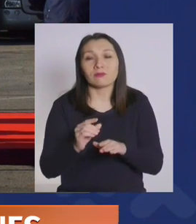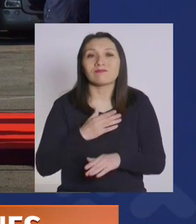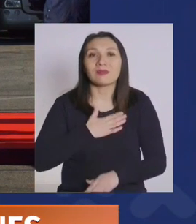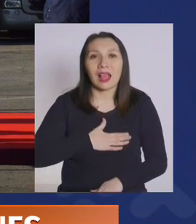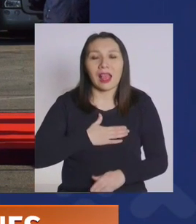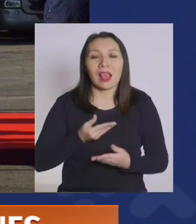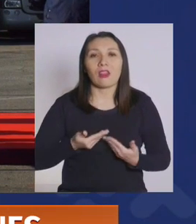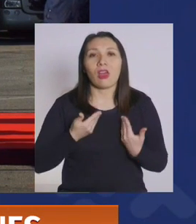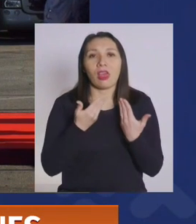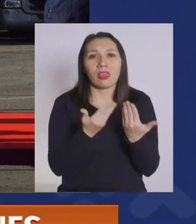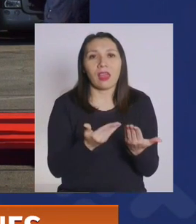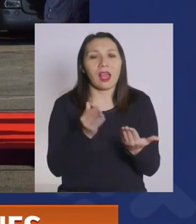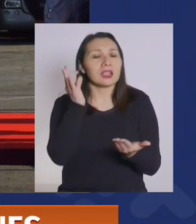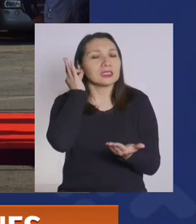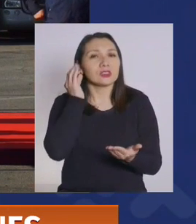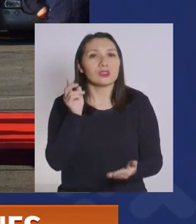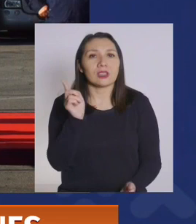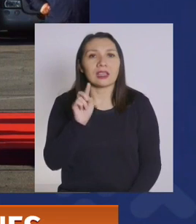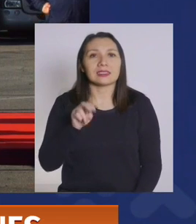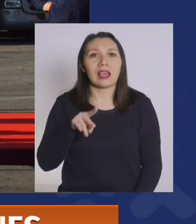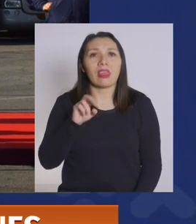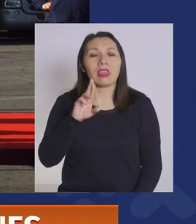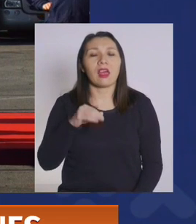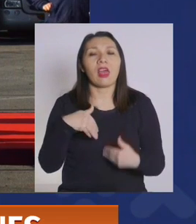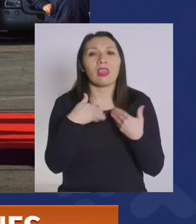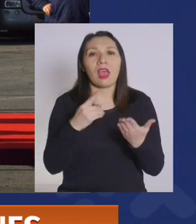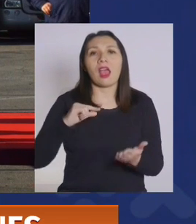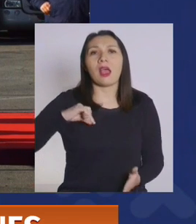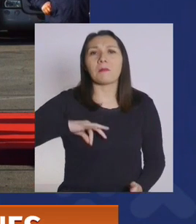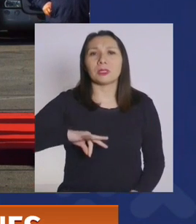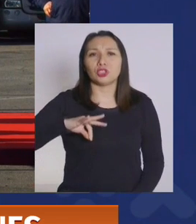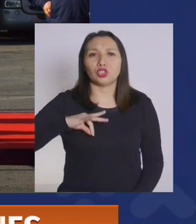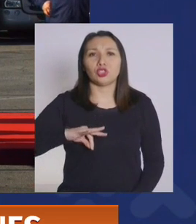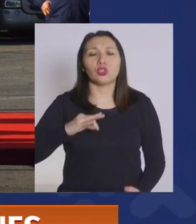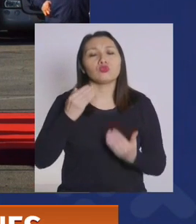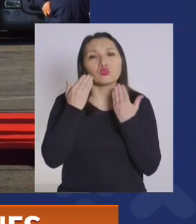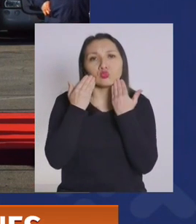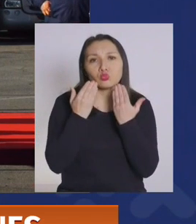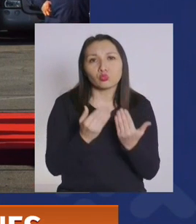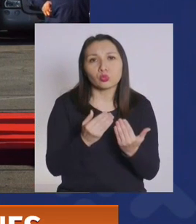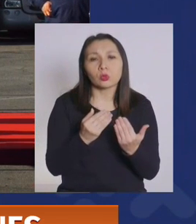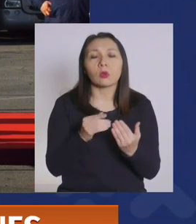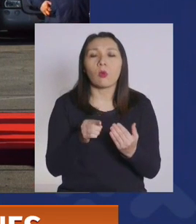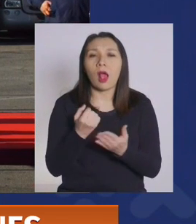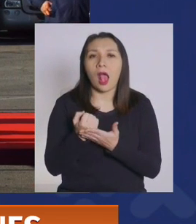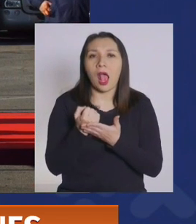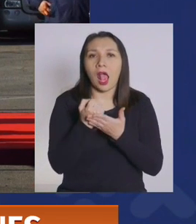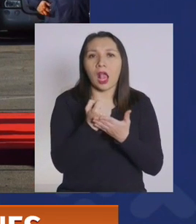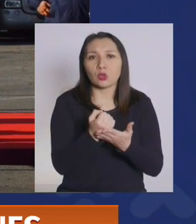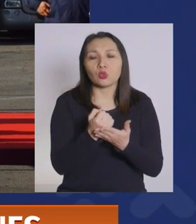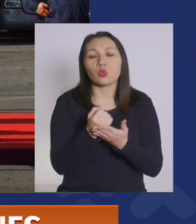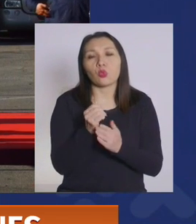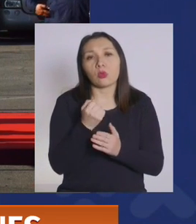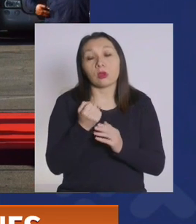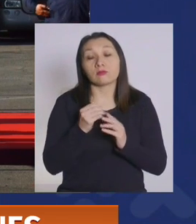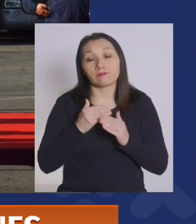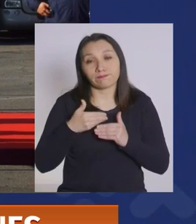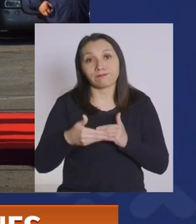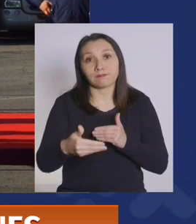queremos entregarle, señora Sandra, una pensión de gracia que ayude, que colabore, que amortigüe, porque